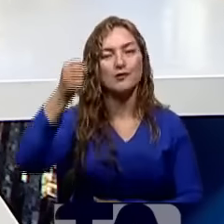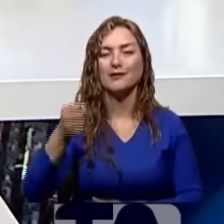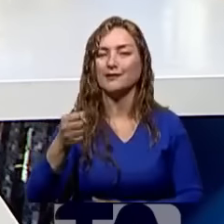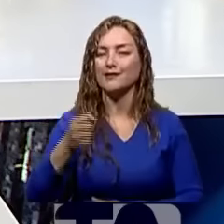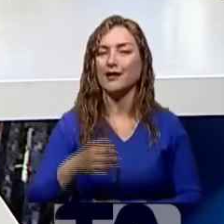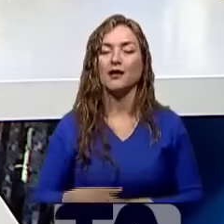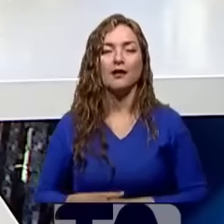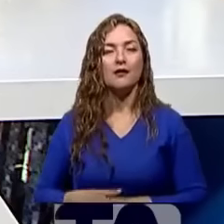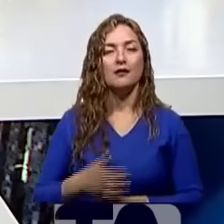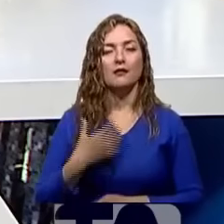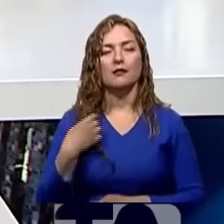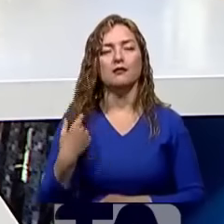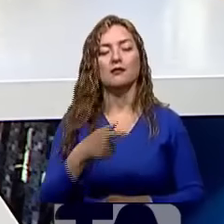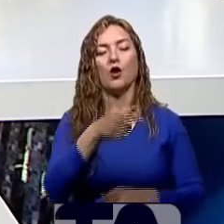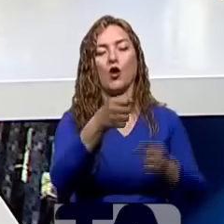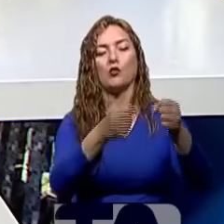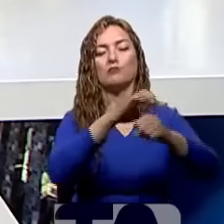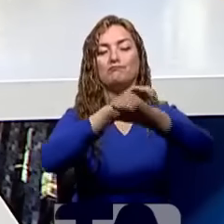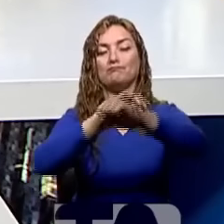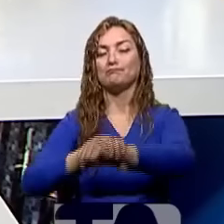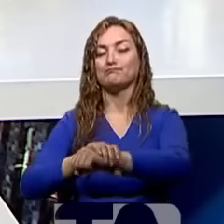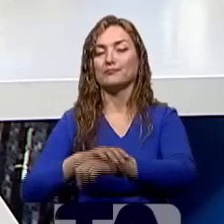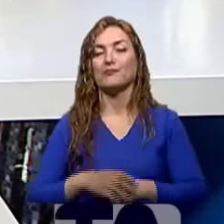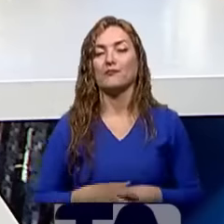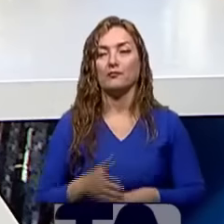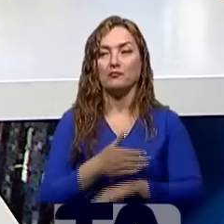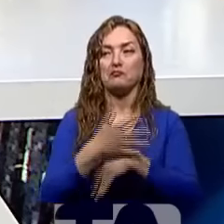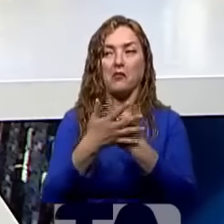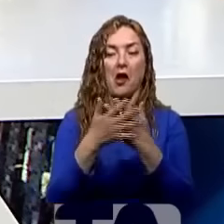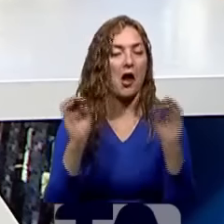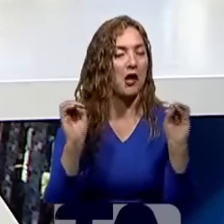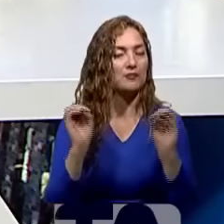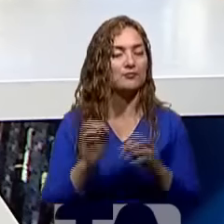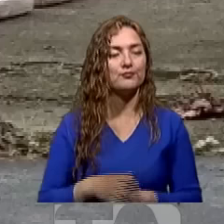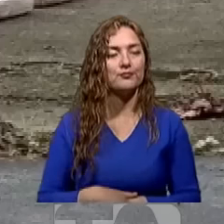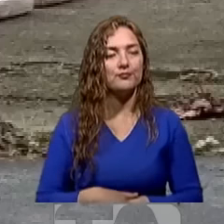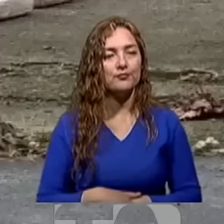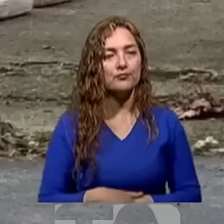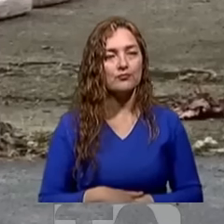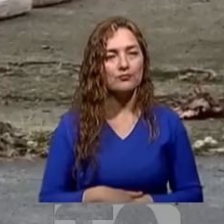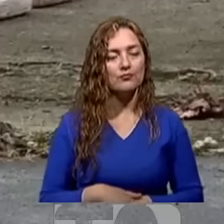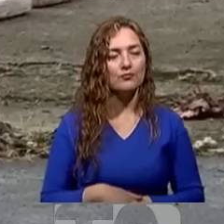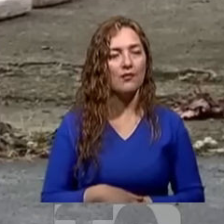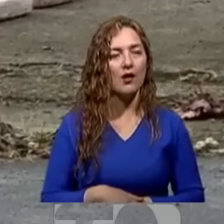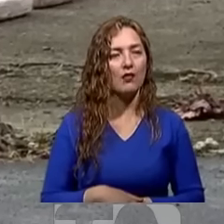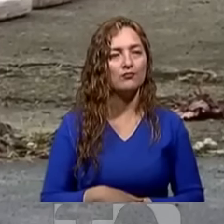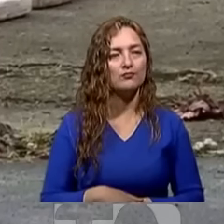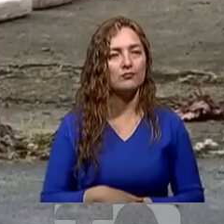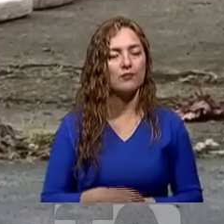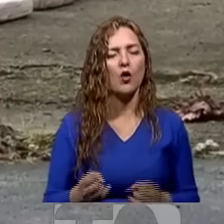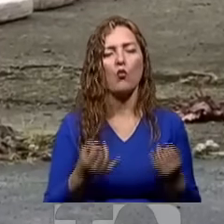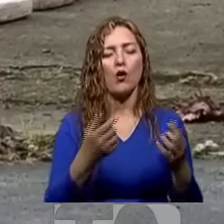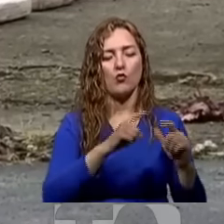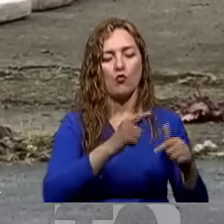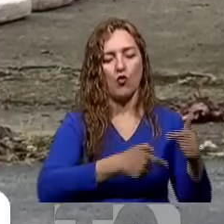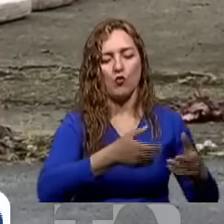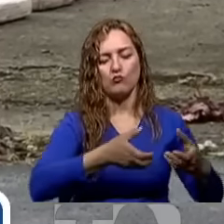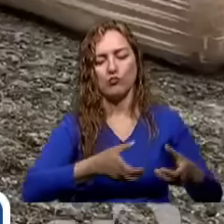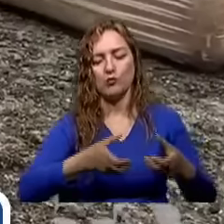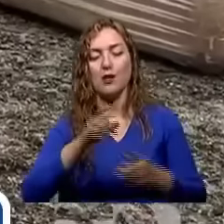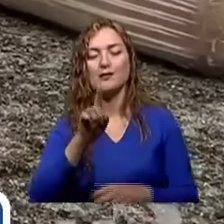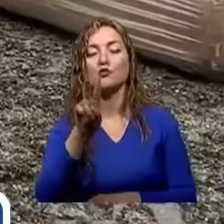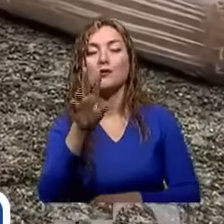Además, se aprehendió al conductor del vehículo, quien no registra antecedentes penales. 125 bloques de sustancias